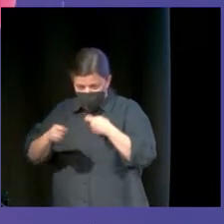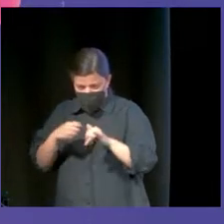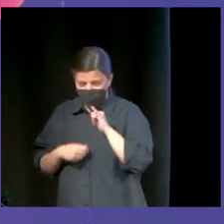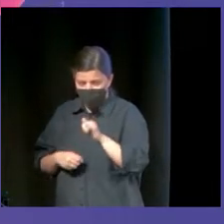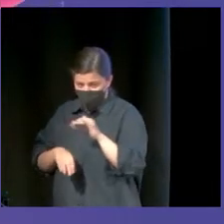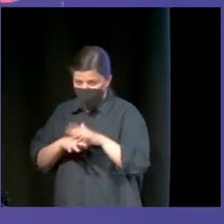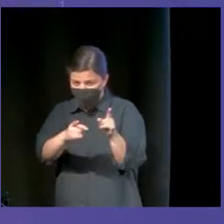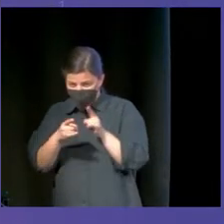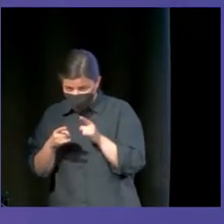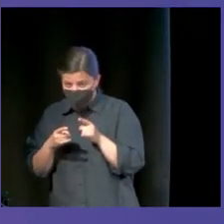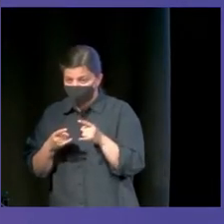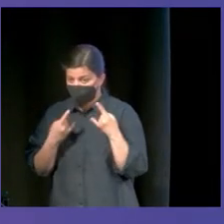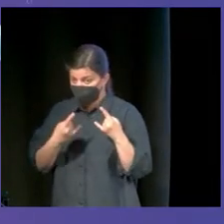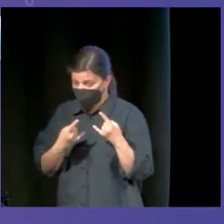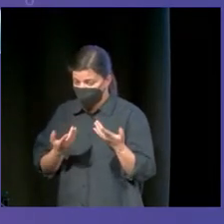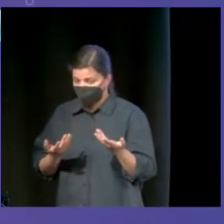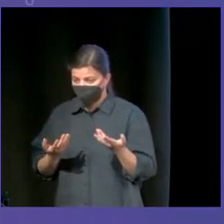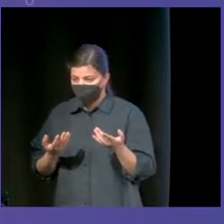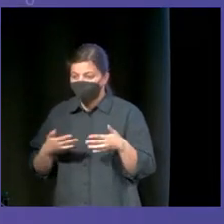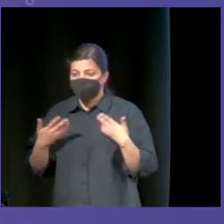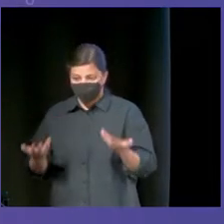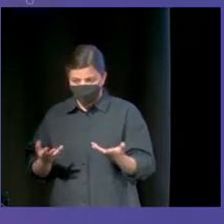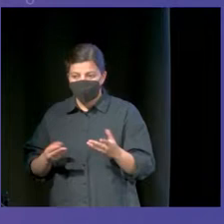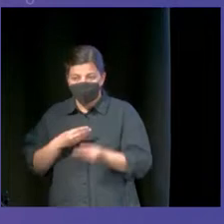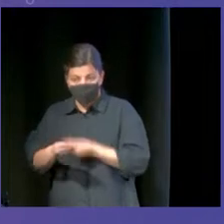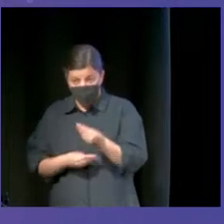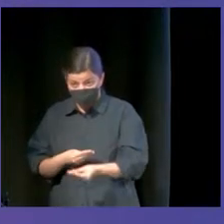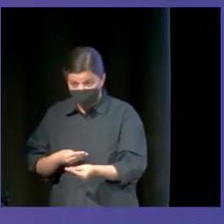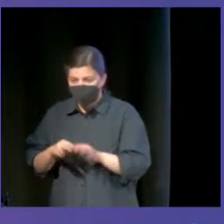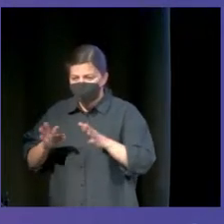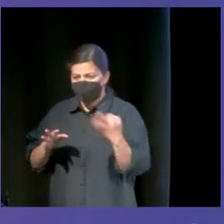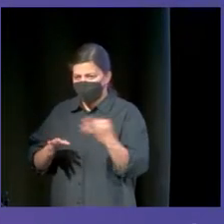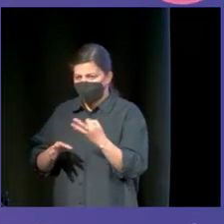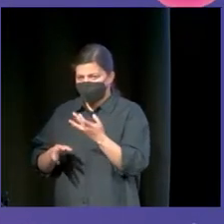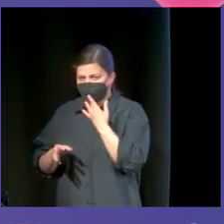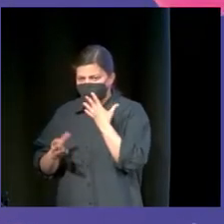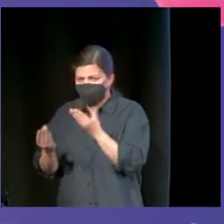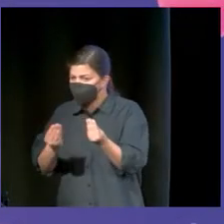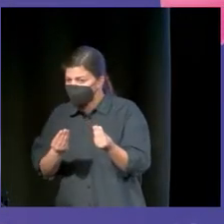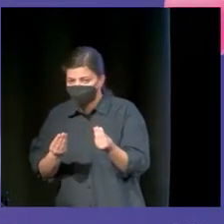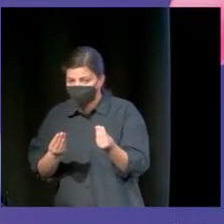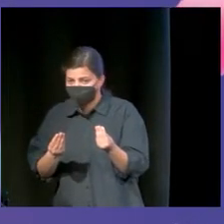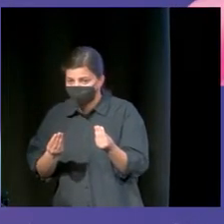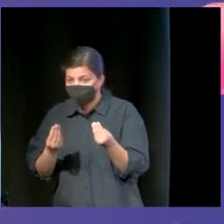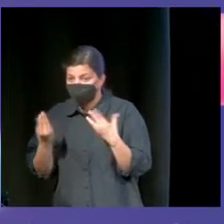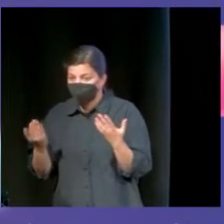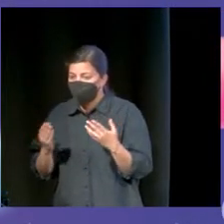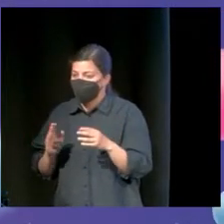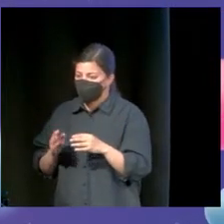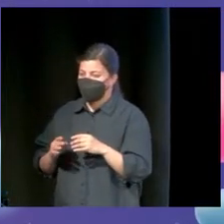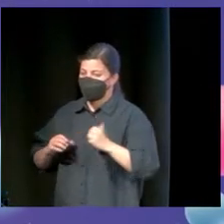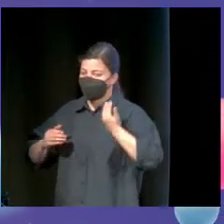usuarios y son atractivos atraen usuarios pero qué pasa que cuando la traen muchos usuarios que las reglas del juego